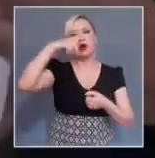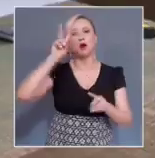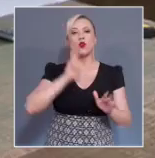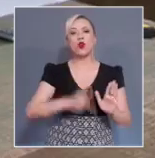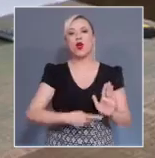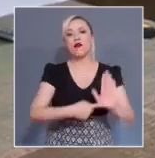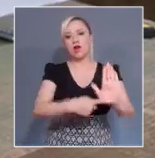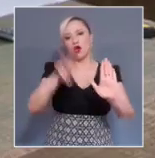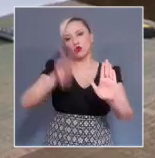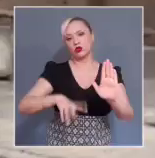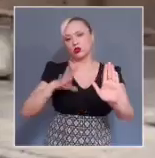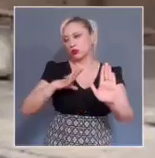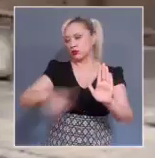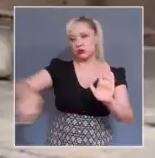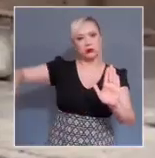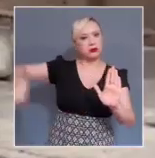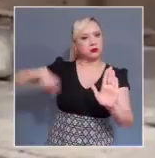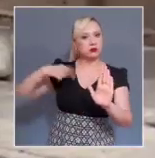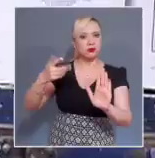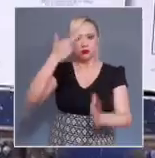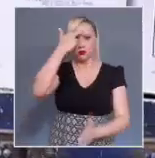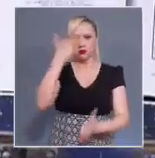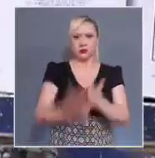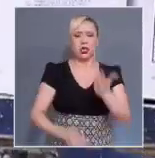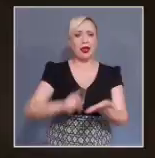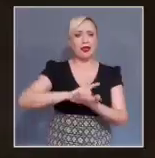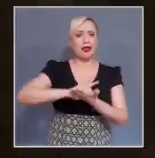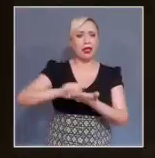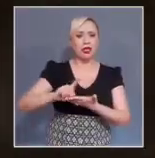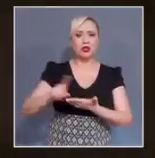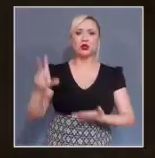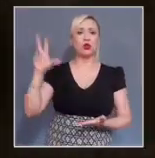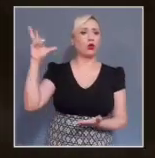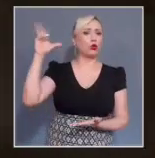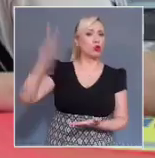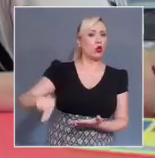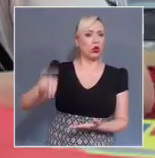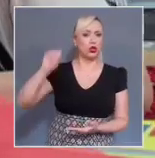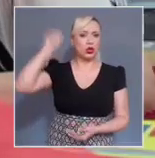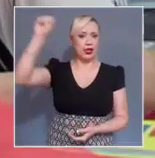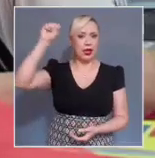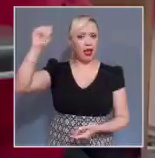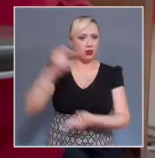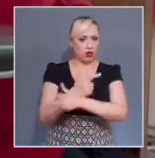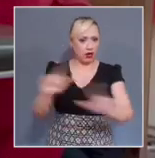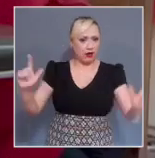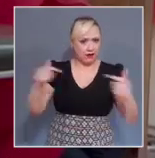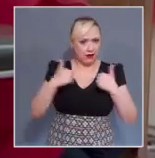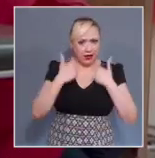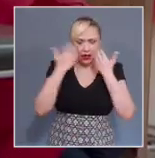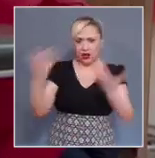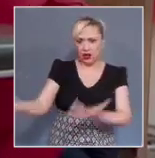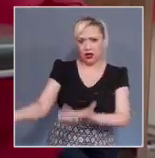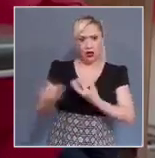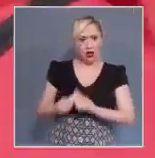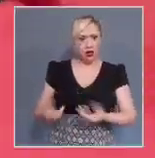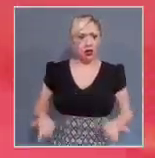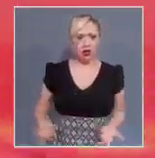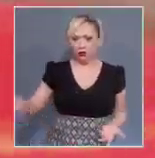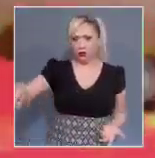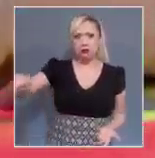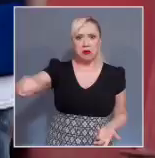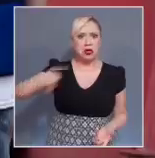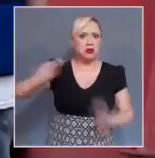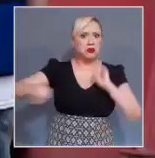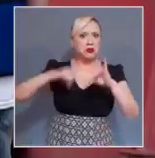incluso cuando alegue violaciones a derechos de asociación y libertad sindical. Explicó que la medida pretende que el sindicato demuestre